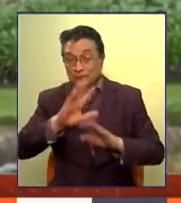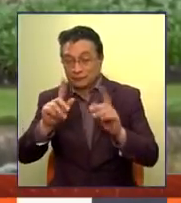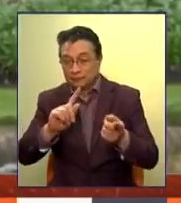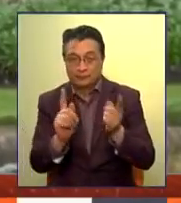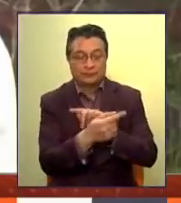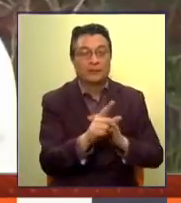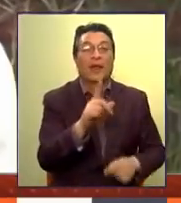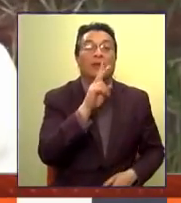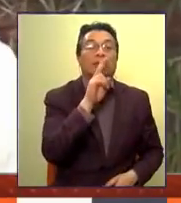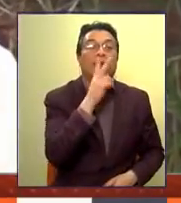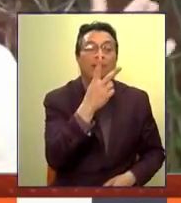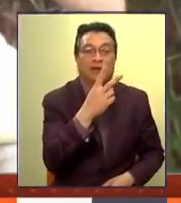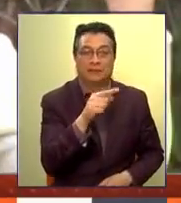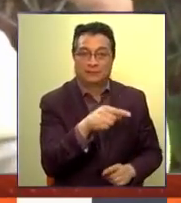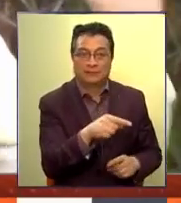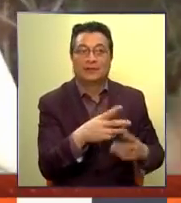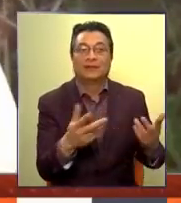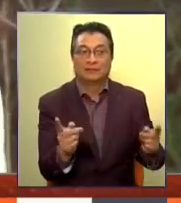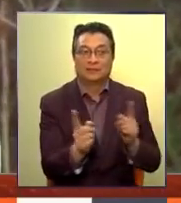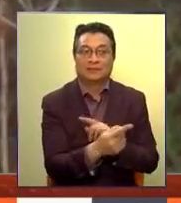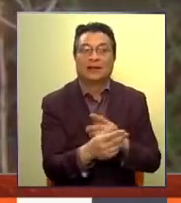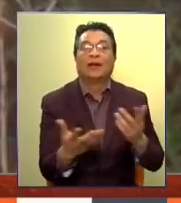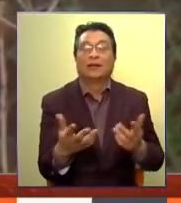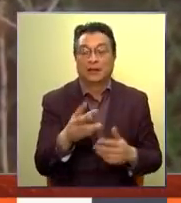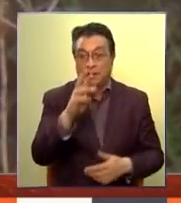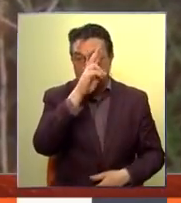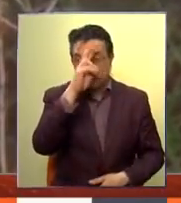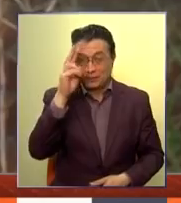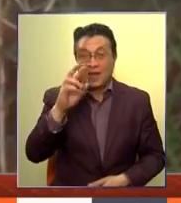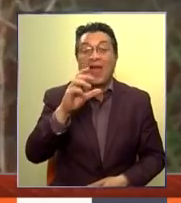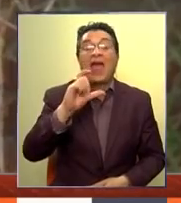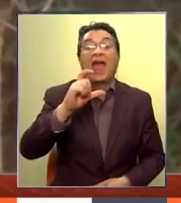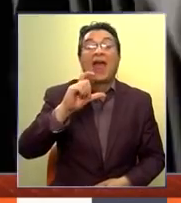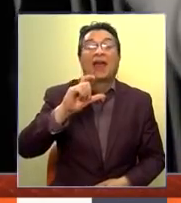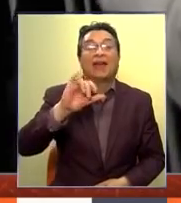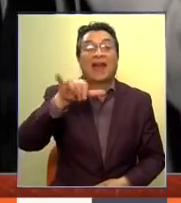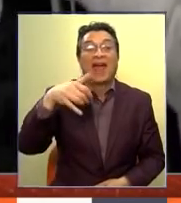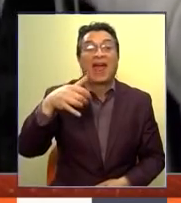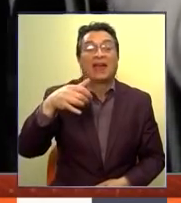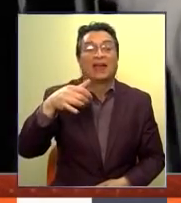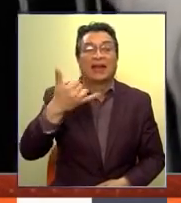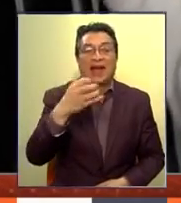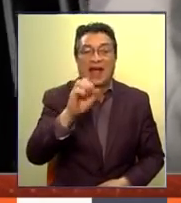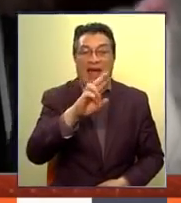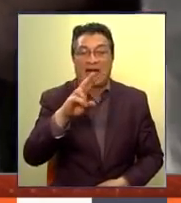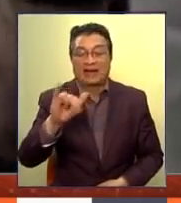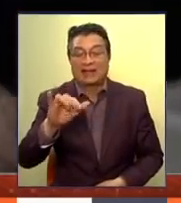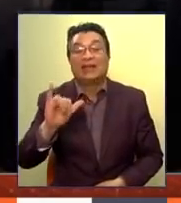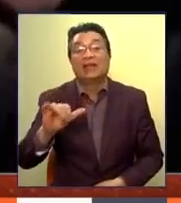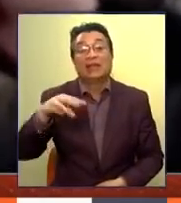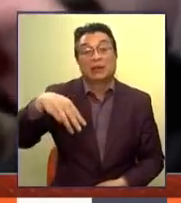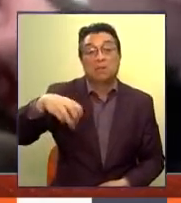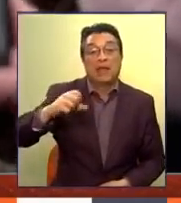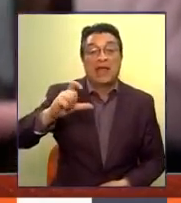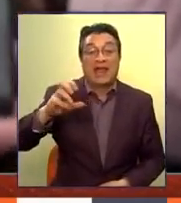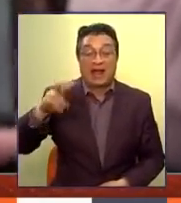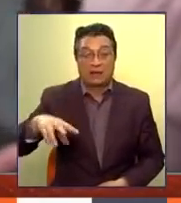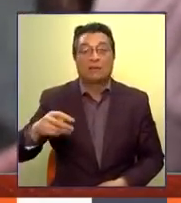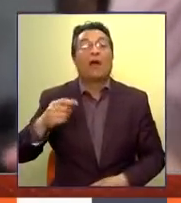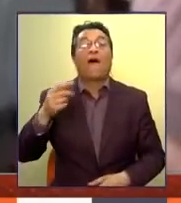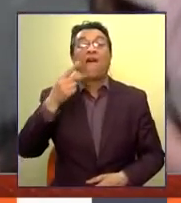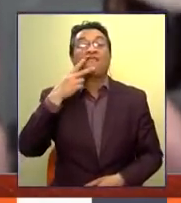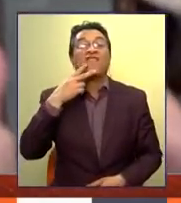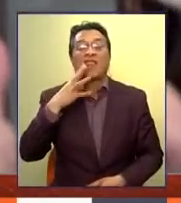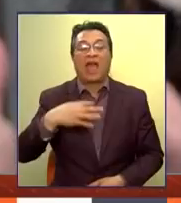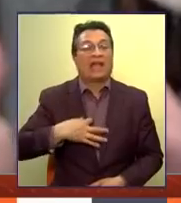por streaming. Hablamos, ya los ven, el príncipe Harry y la duquesa Meghan, quienes en esta nueva vida como civiles ya dejados